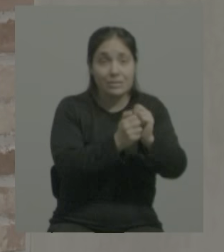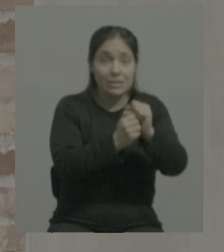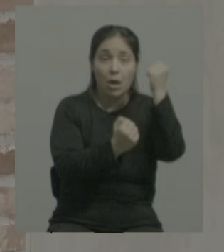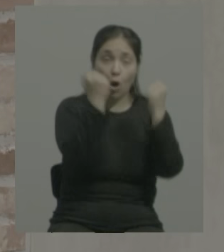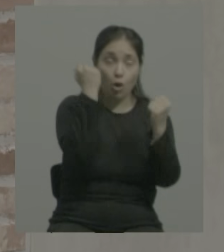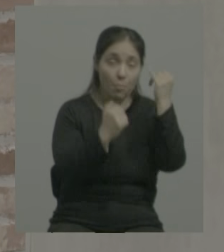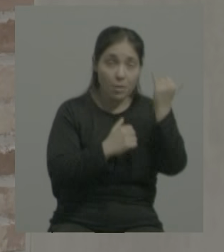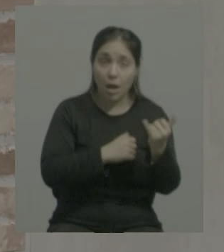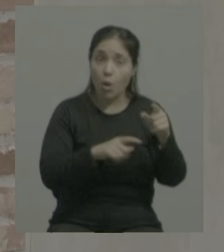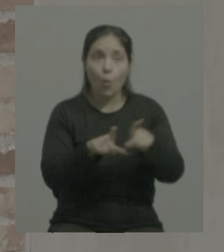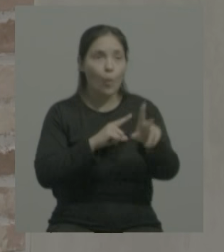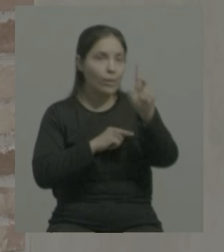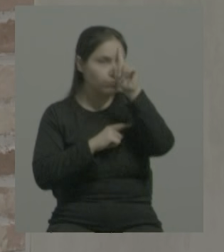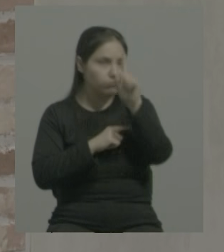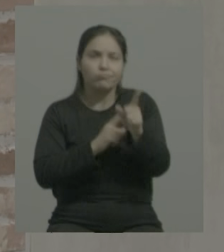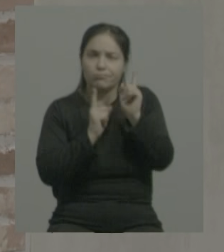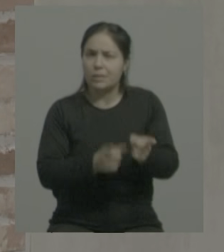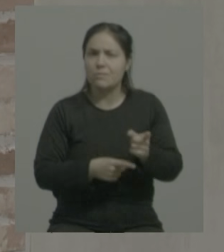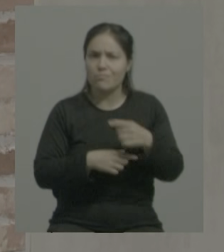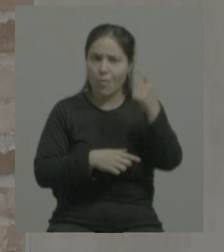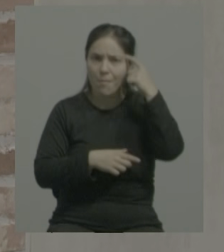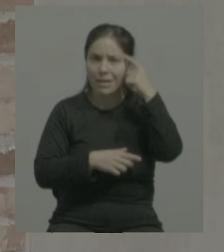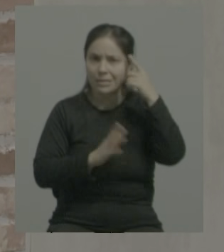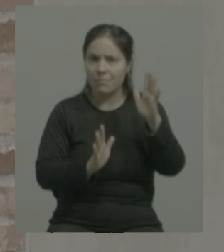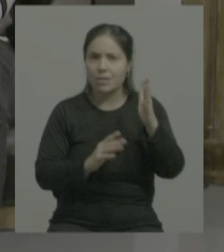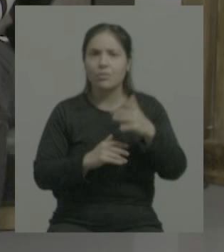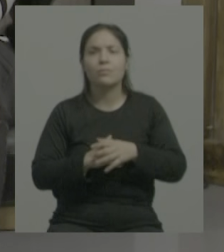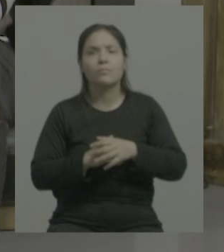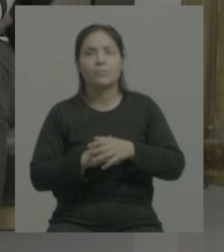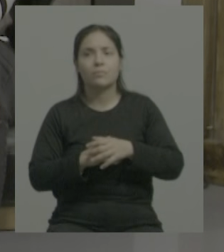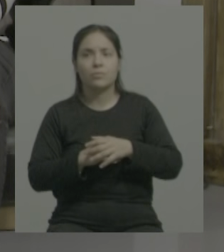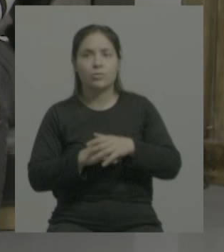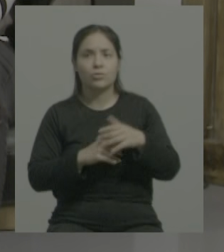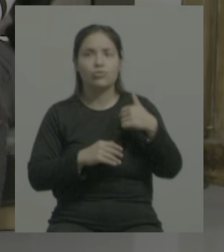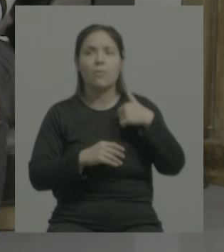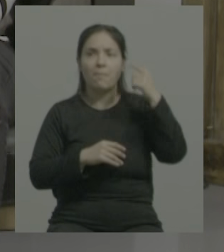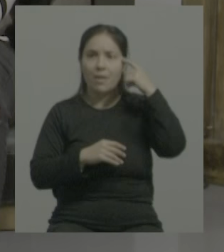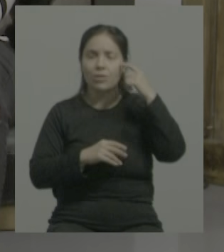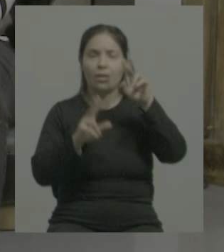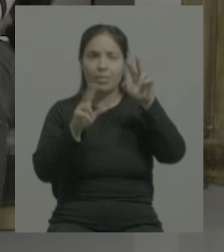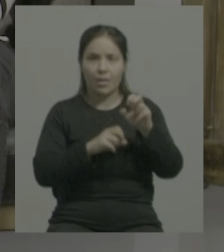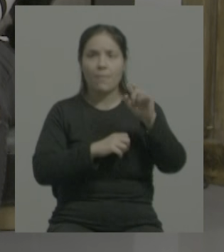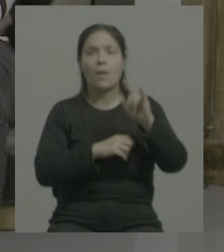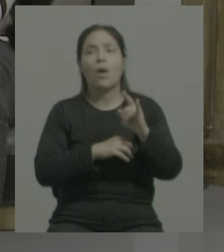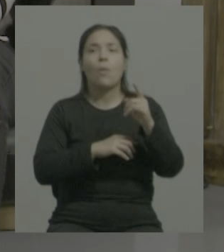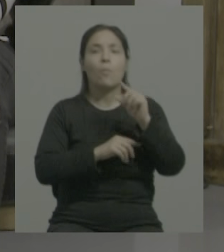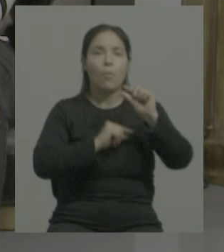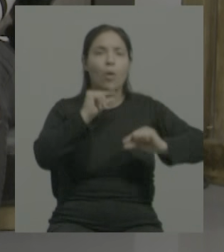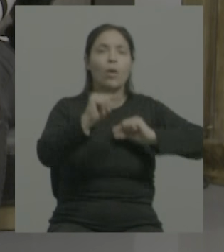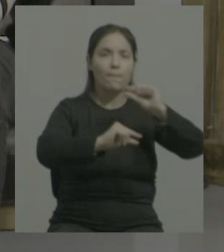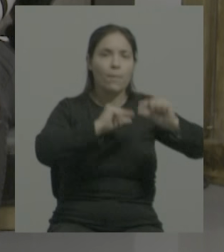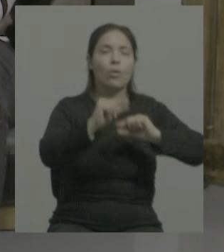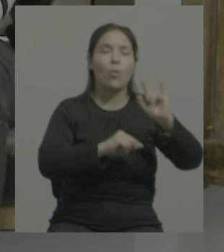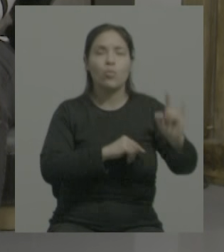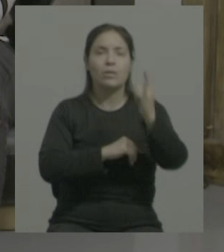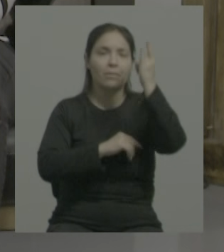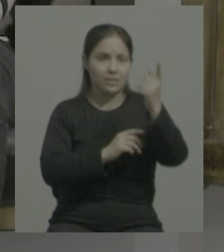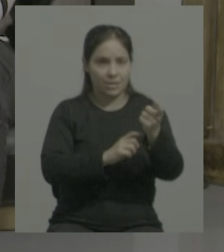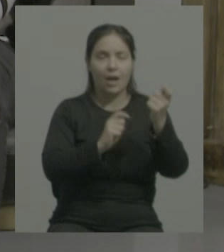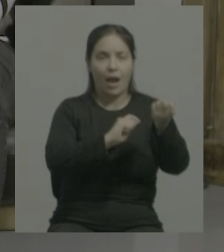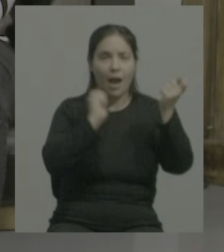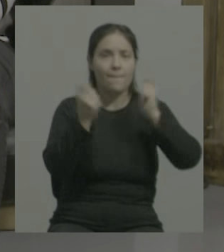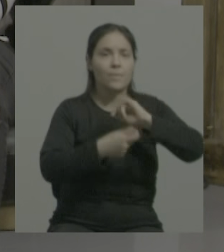¿Qué perciben ustedes? Yo creo que de por sí, desde el punto de vista de la política universitaria, está cambiando la política universitaria y cómo la